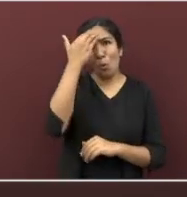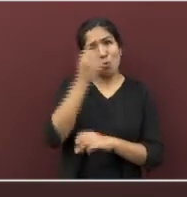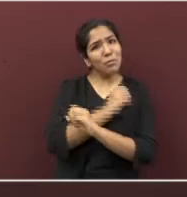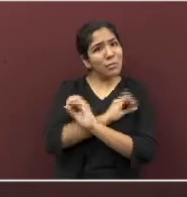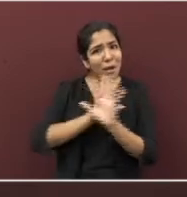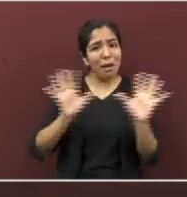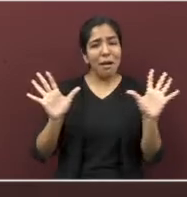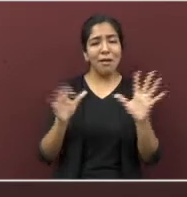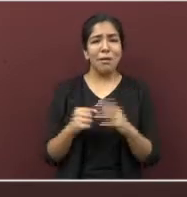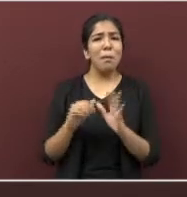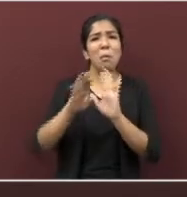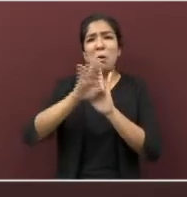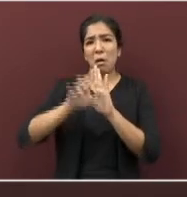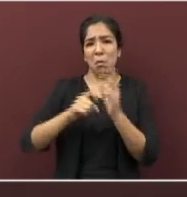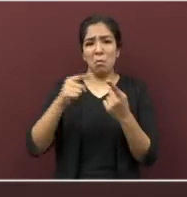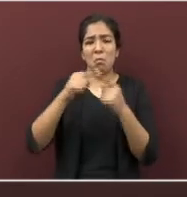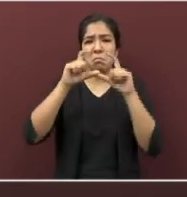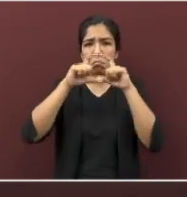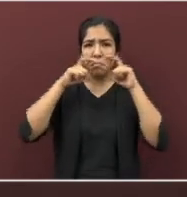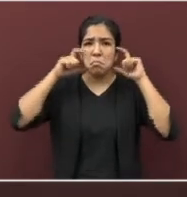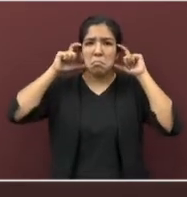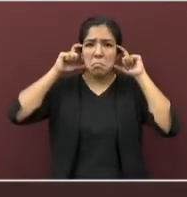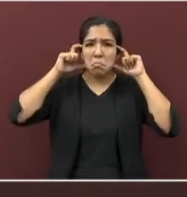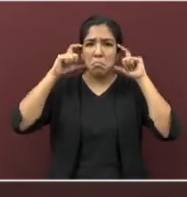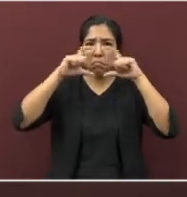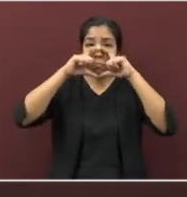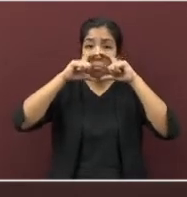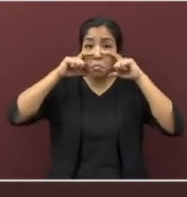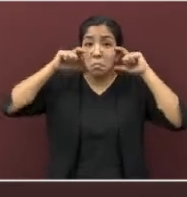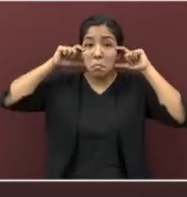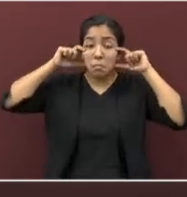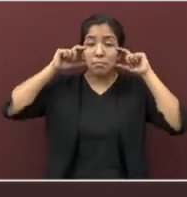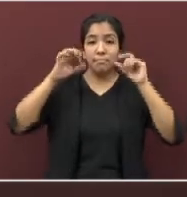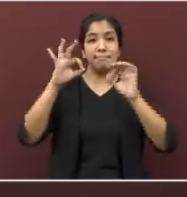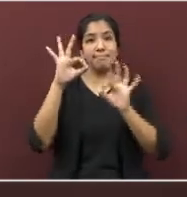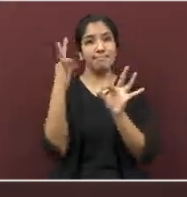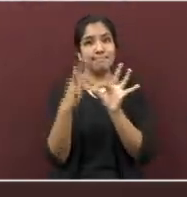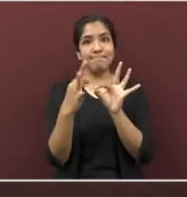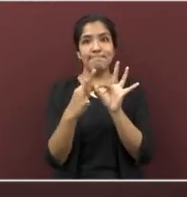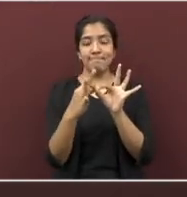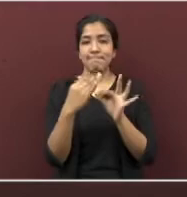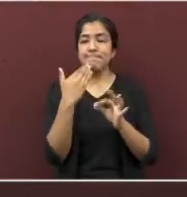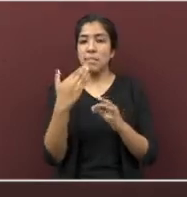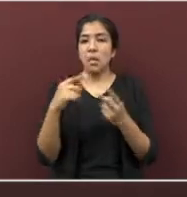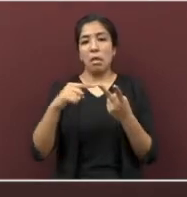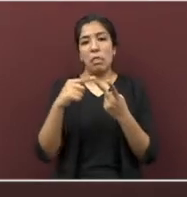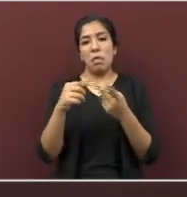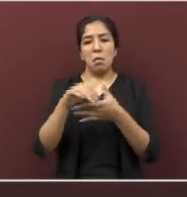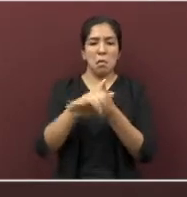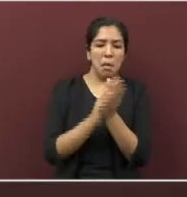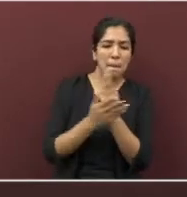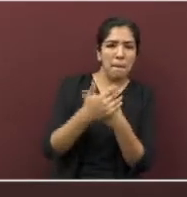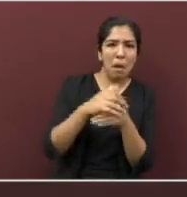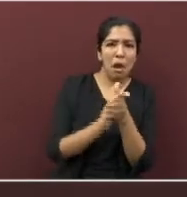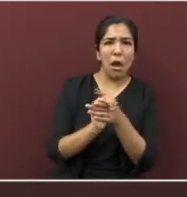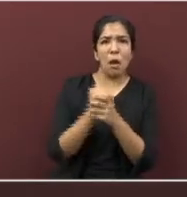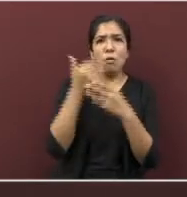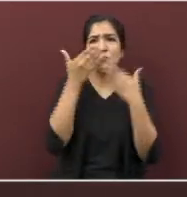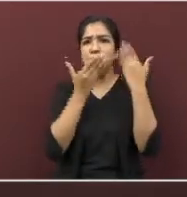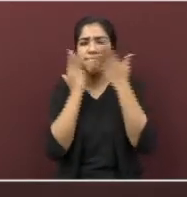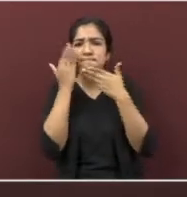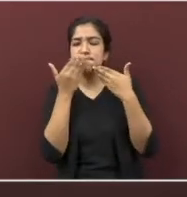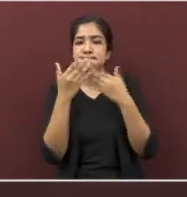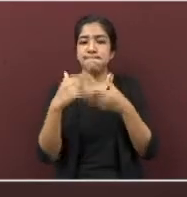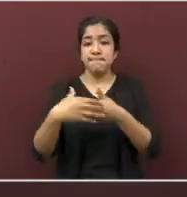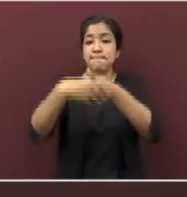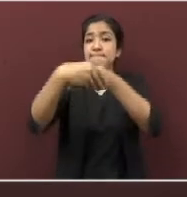correcto de cubrebocas el lavado frecuente de manos y cara la sana distancia no saludar